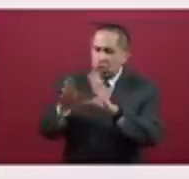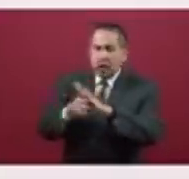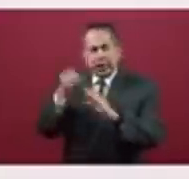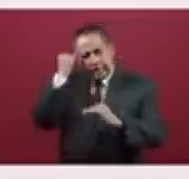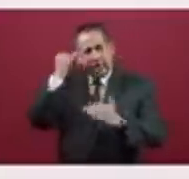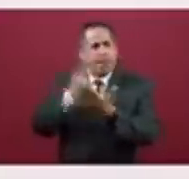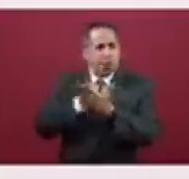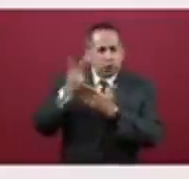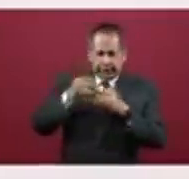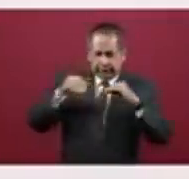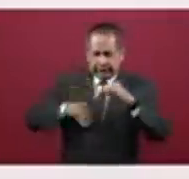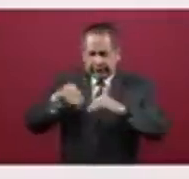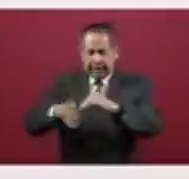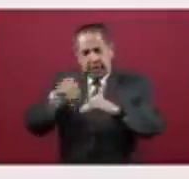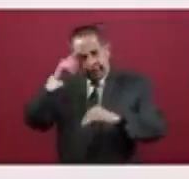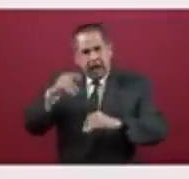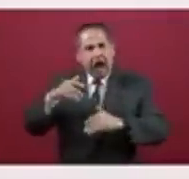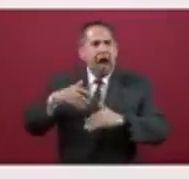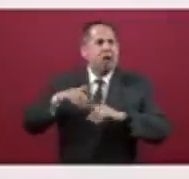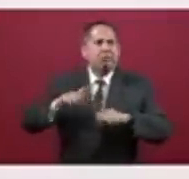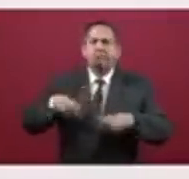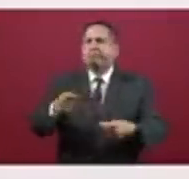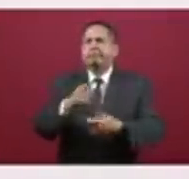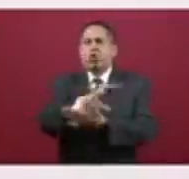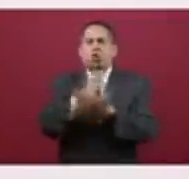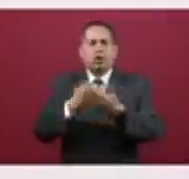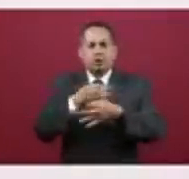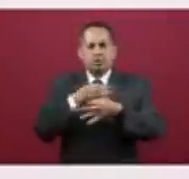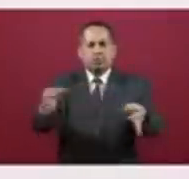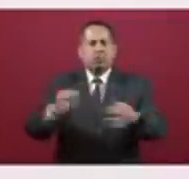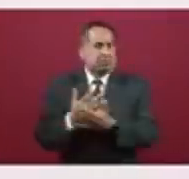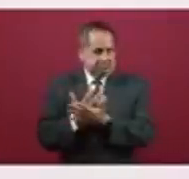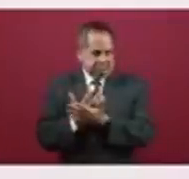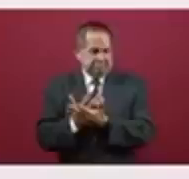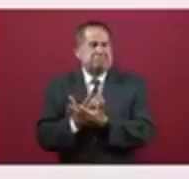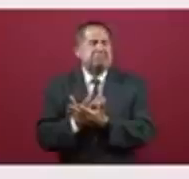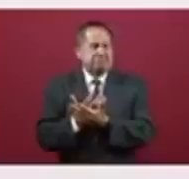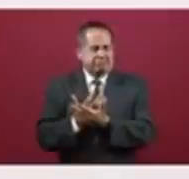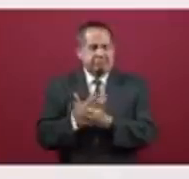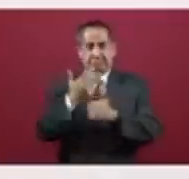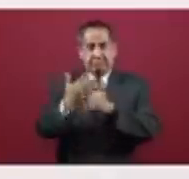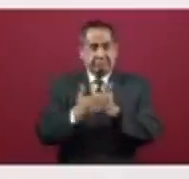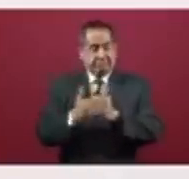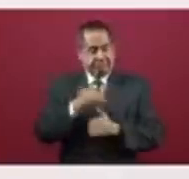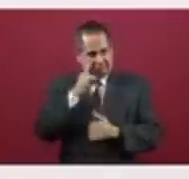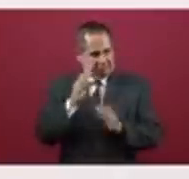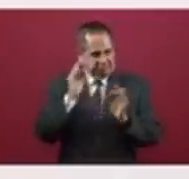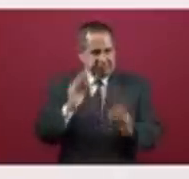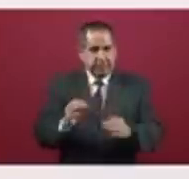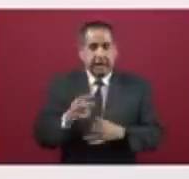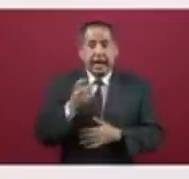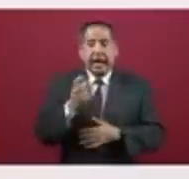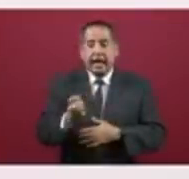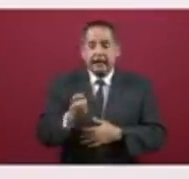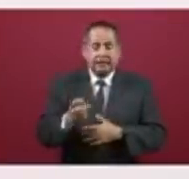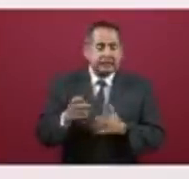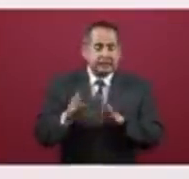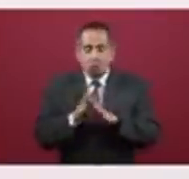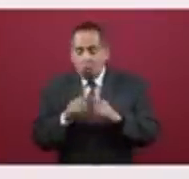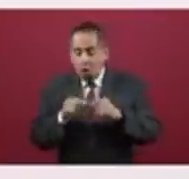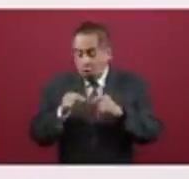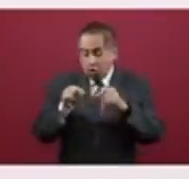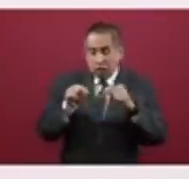las licitaciones tengamos presente que está angosta franja